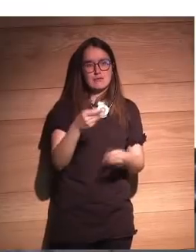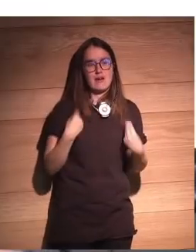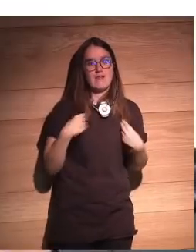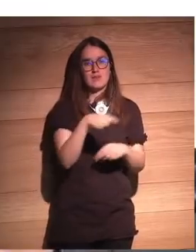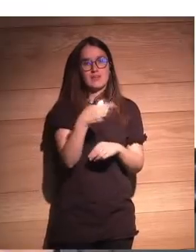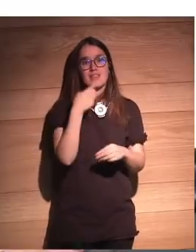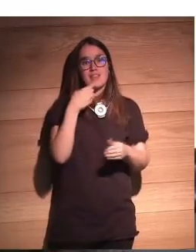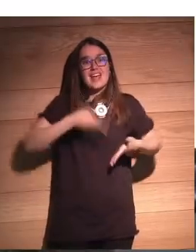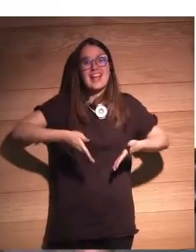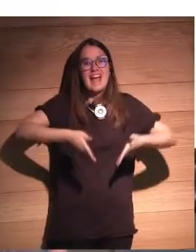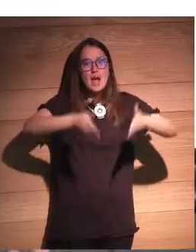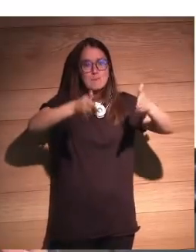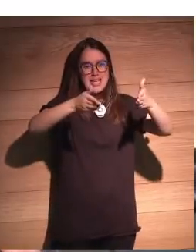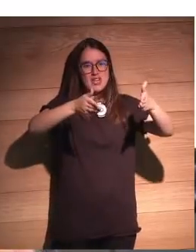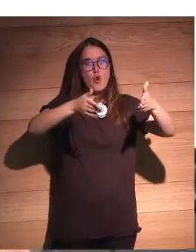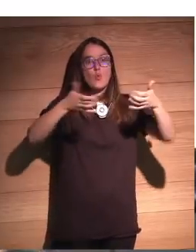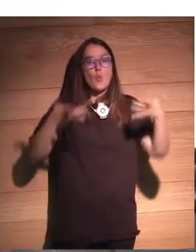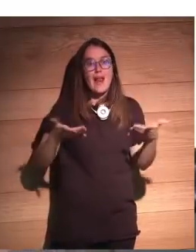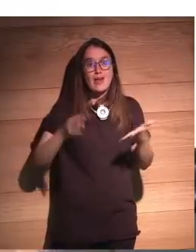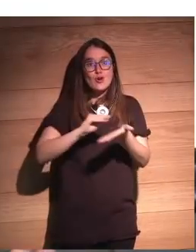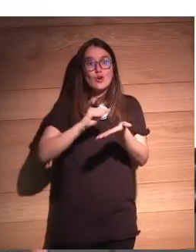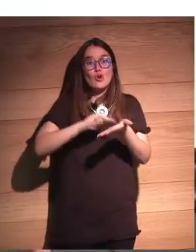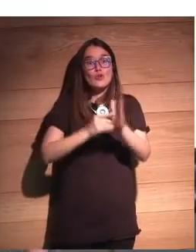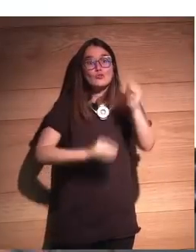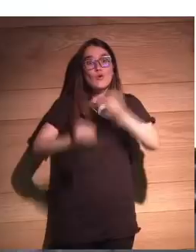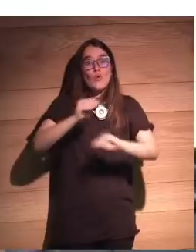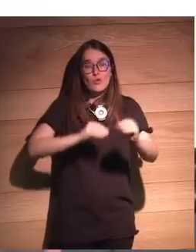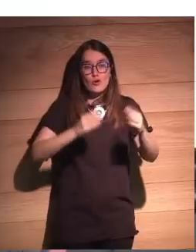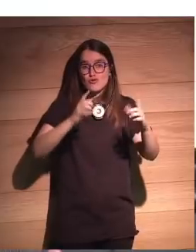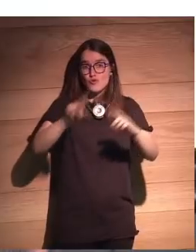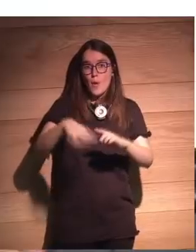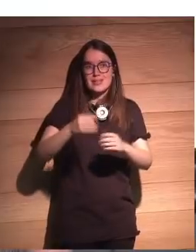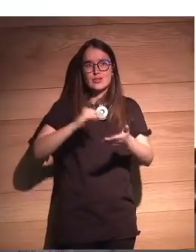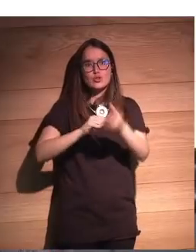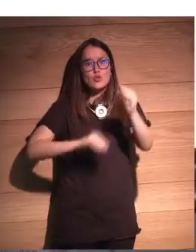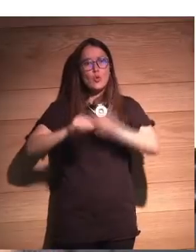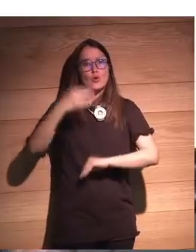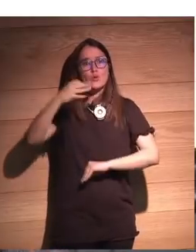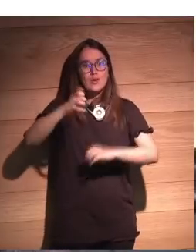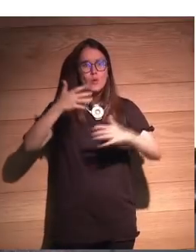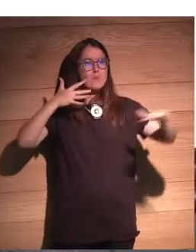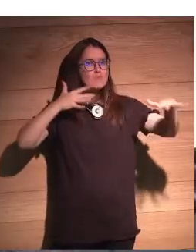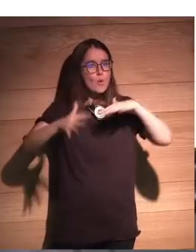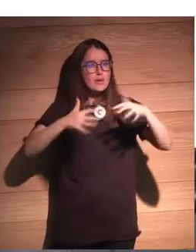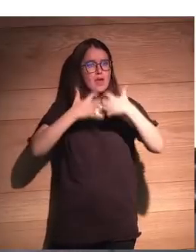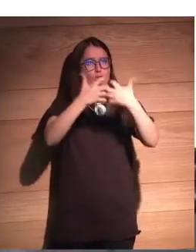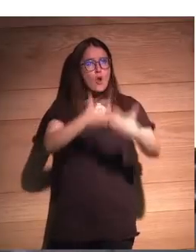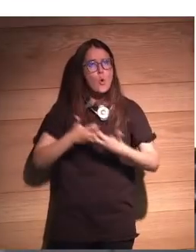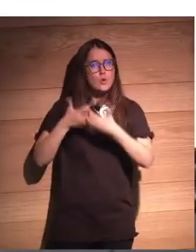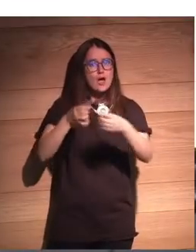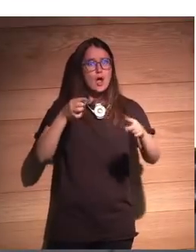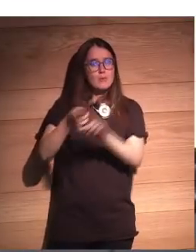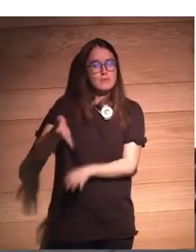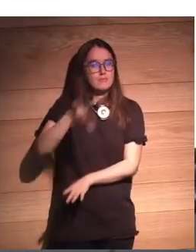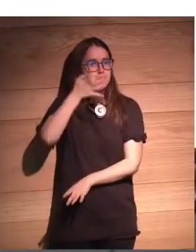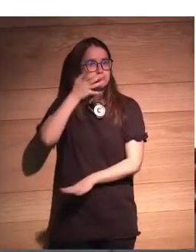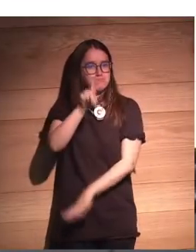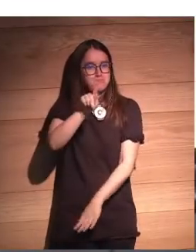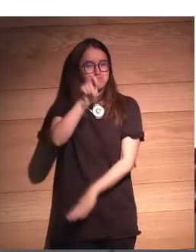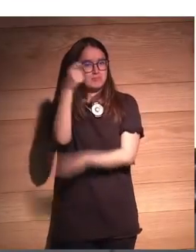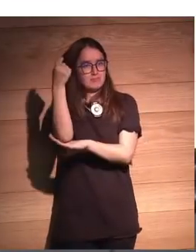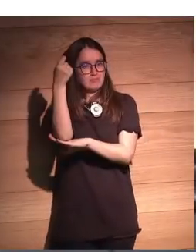una dirección, no una solución. La única solución es movilizarse y luchar para que esa realidad, para que